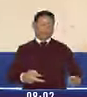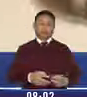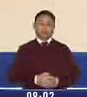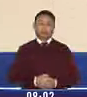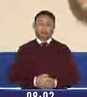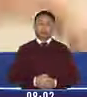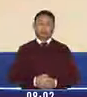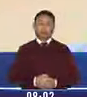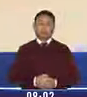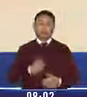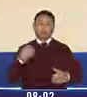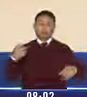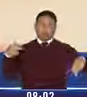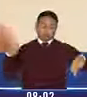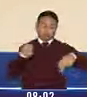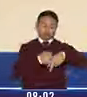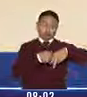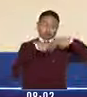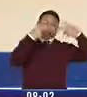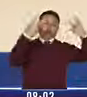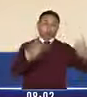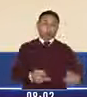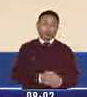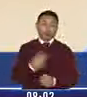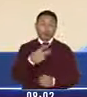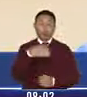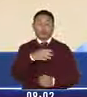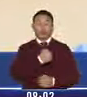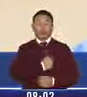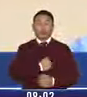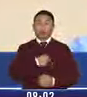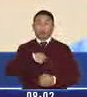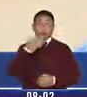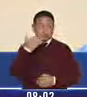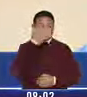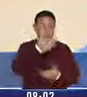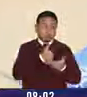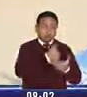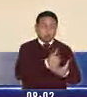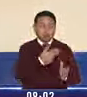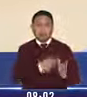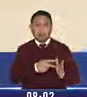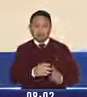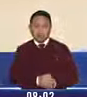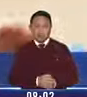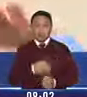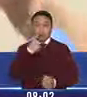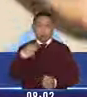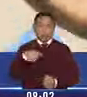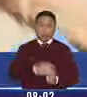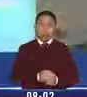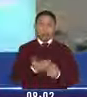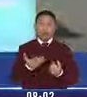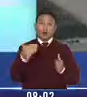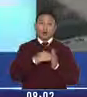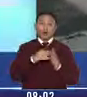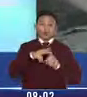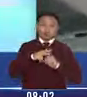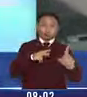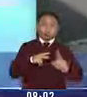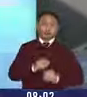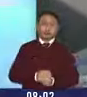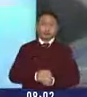Les mandó lejos, ahí quedó medio muertos, pobres señores. Y ahí nosotros vamos a ver qué pasa. Y el señor cogió el carro y se dio a la fuga. Los